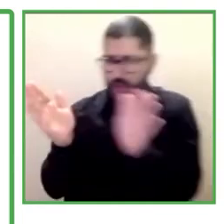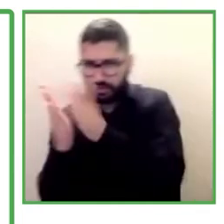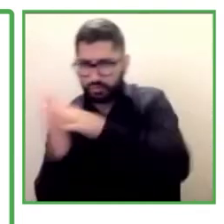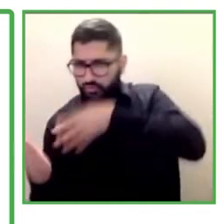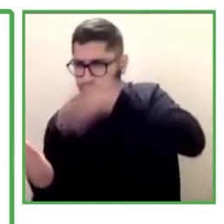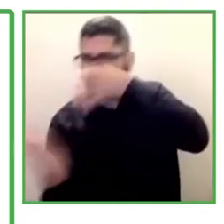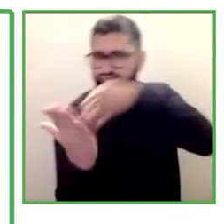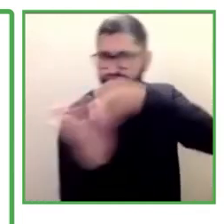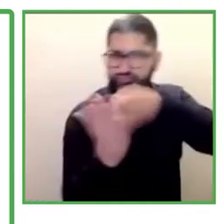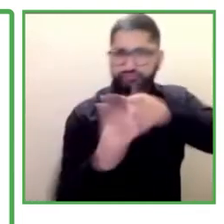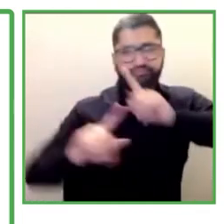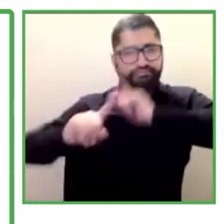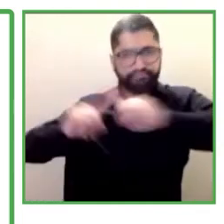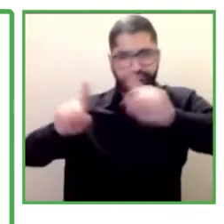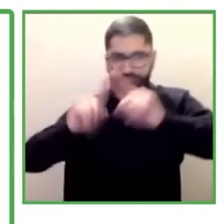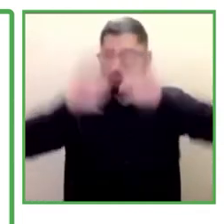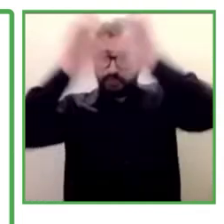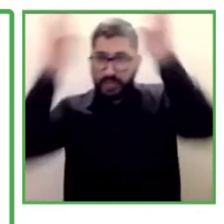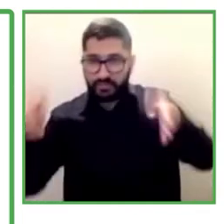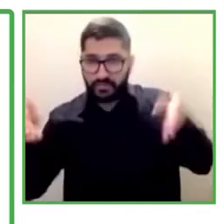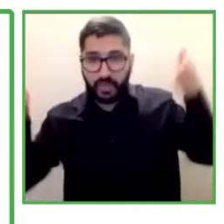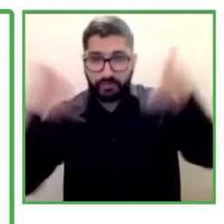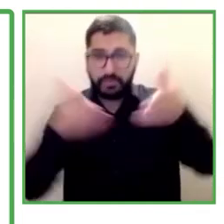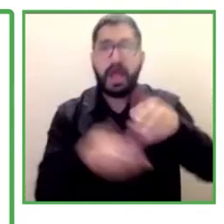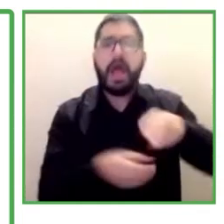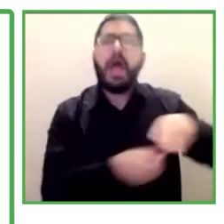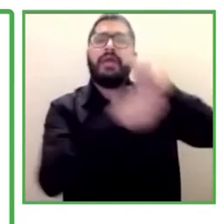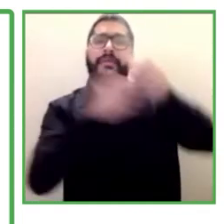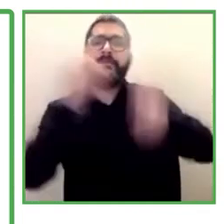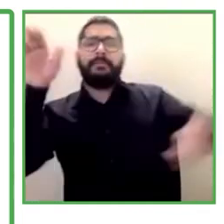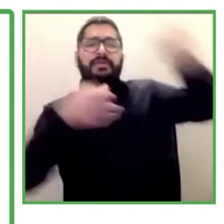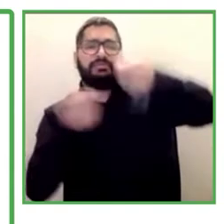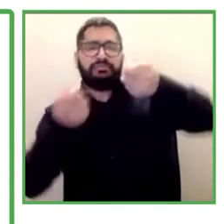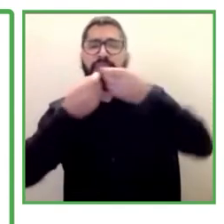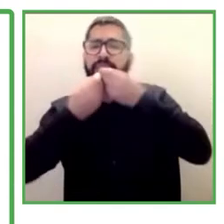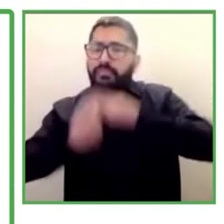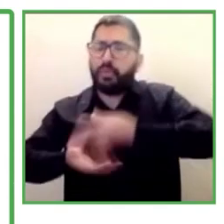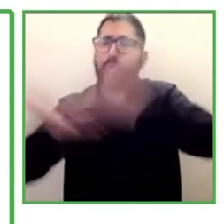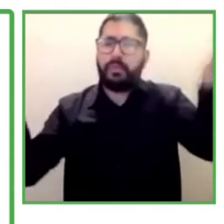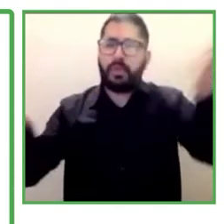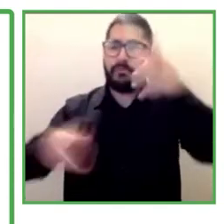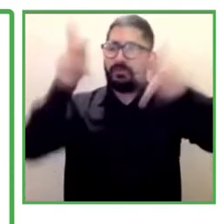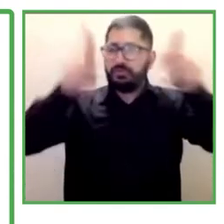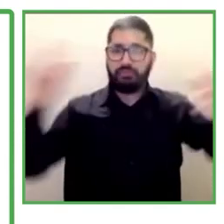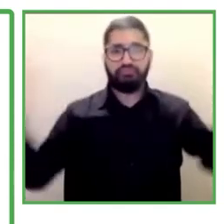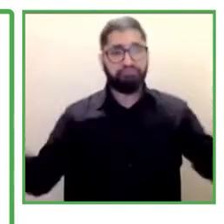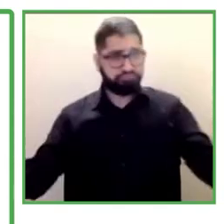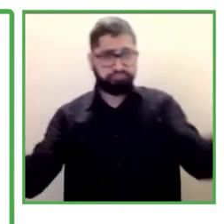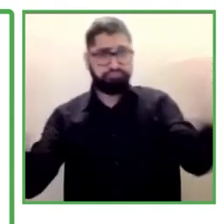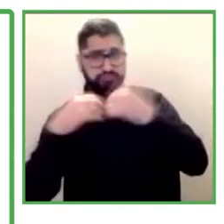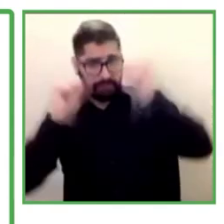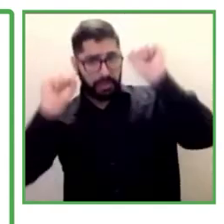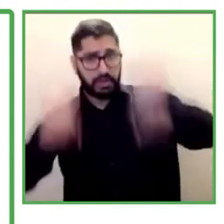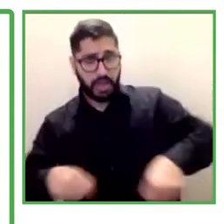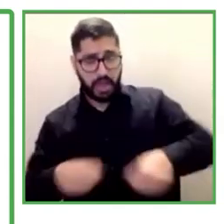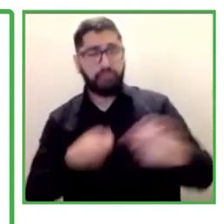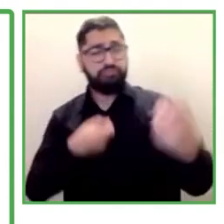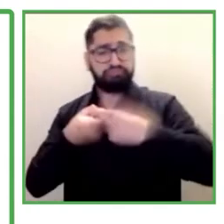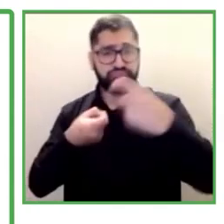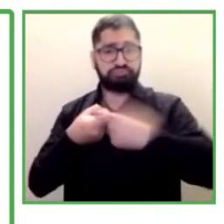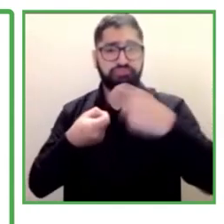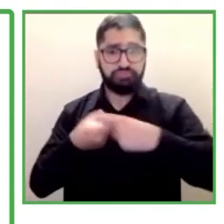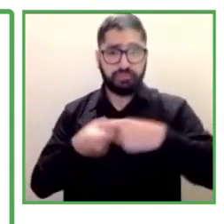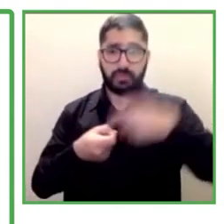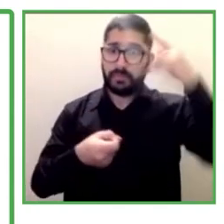públicas que quieran empezar a convocar oposiciones específicas para personas con discapacidad intelectual, que sepan cómo hacerlo.